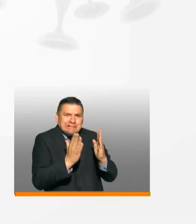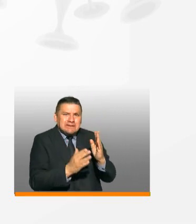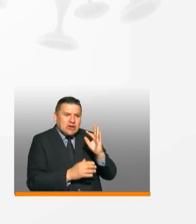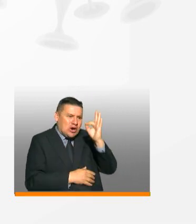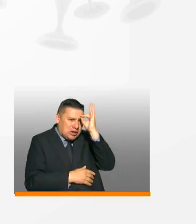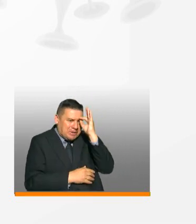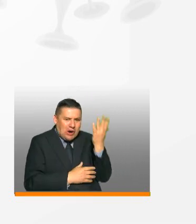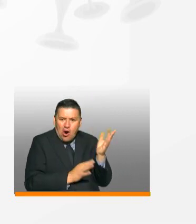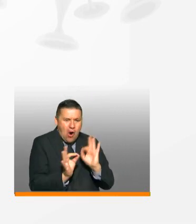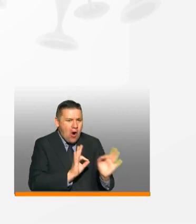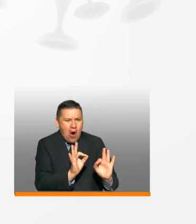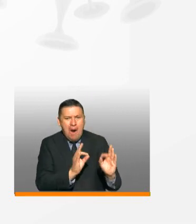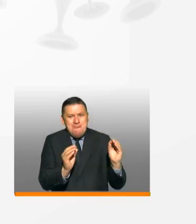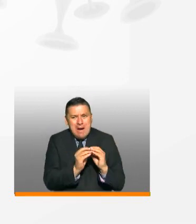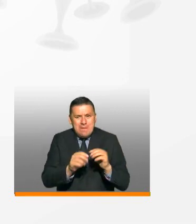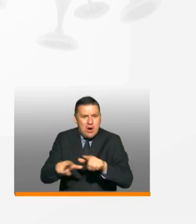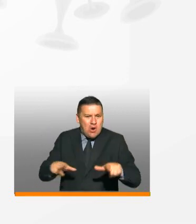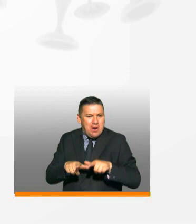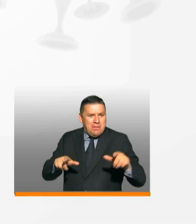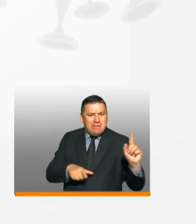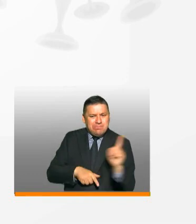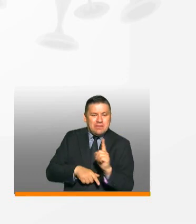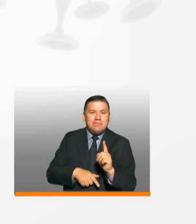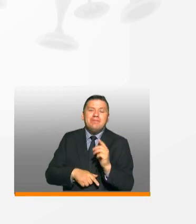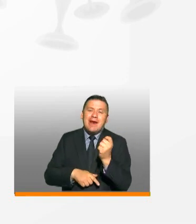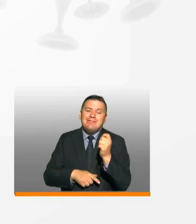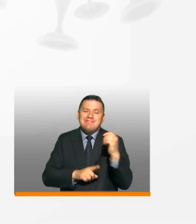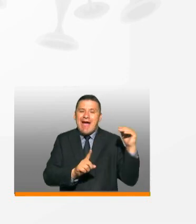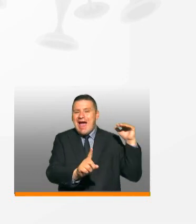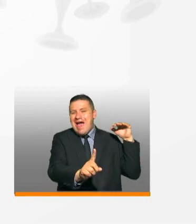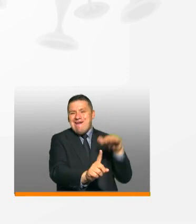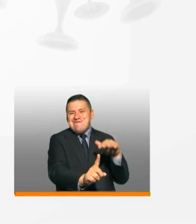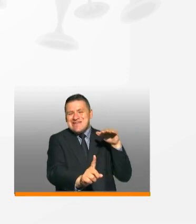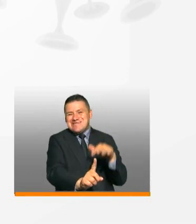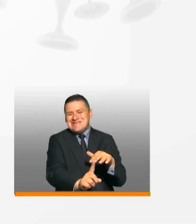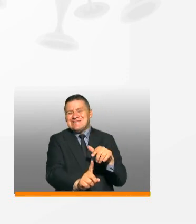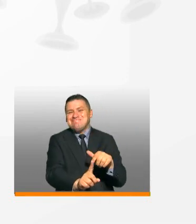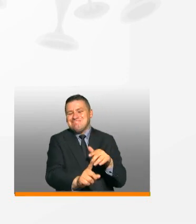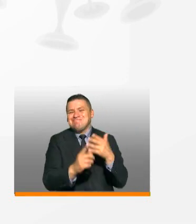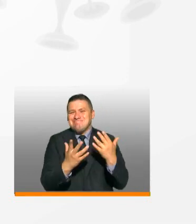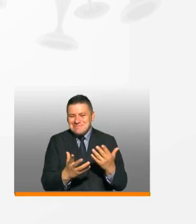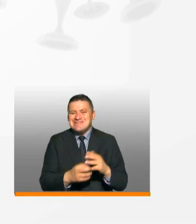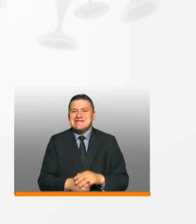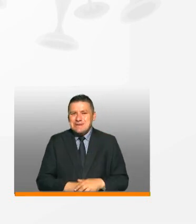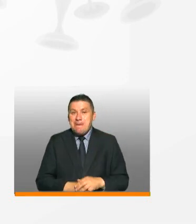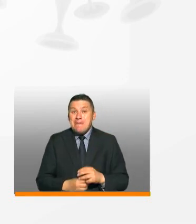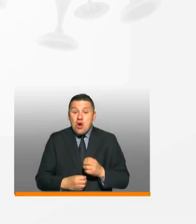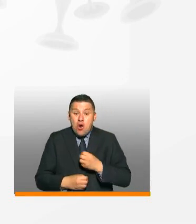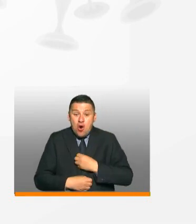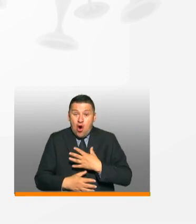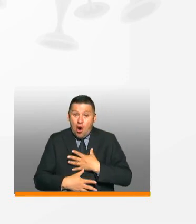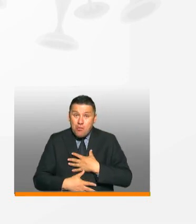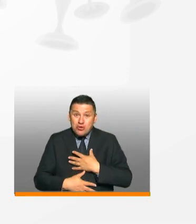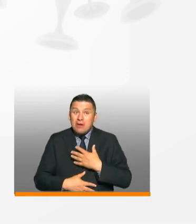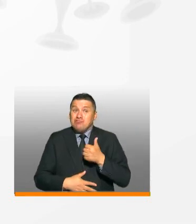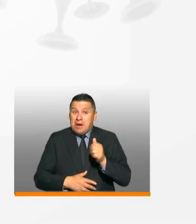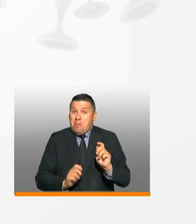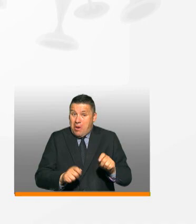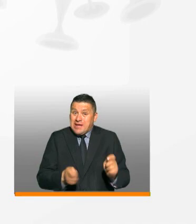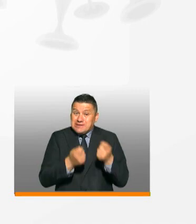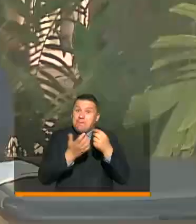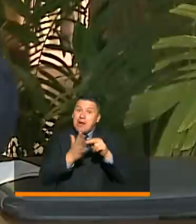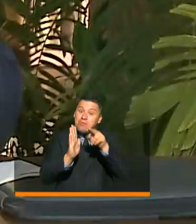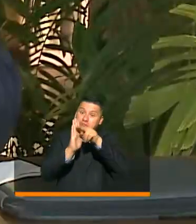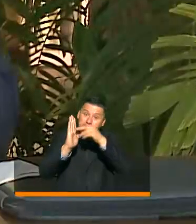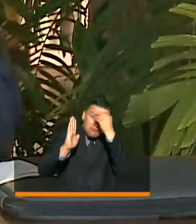capacidad instalada. Esto lo que significa es que tenemos riesgos, pero también tenemos la oportunidad, si seguimos todas las medidas, si seguimos todas